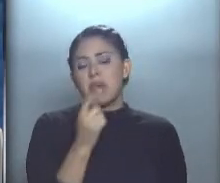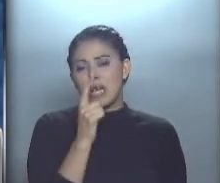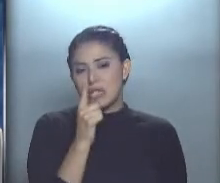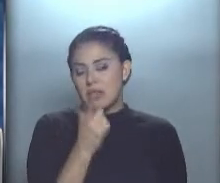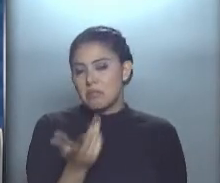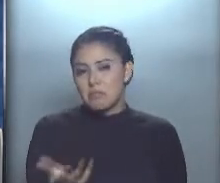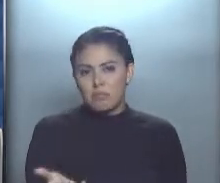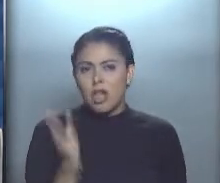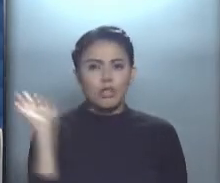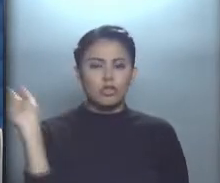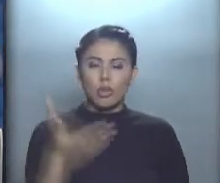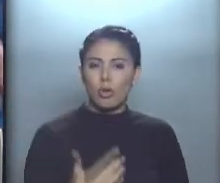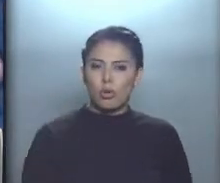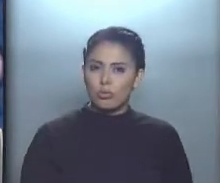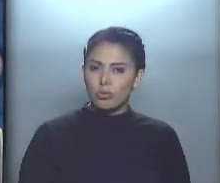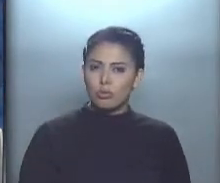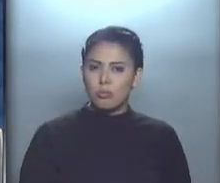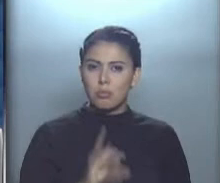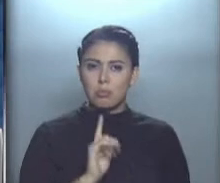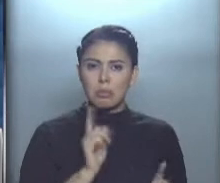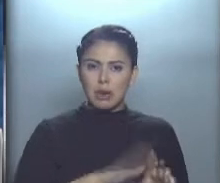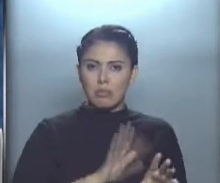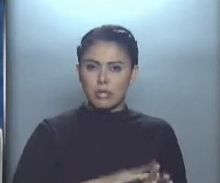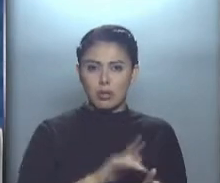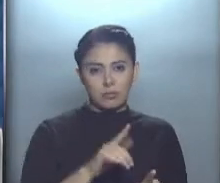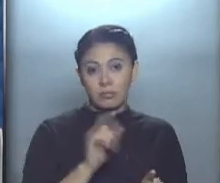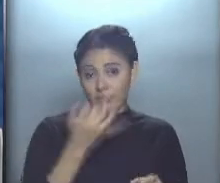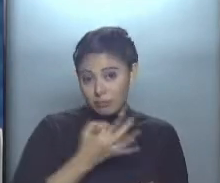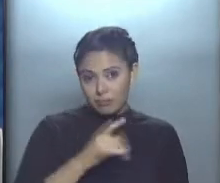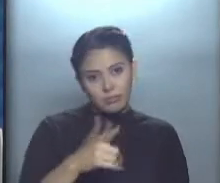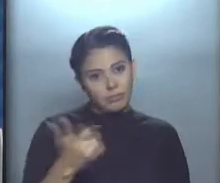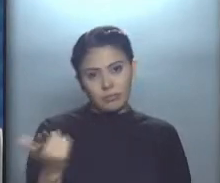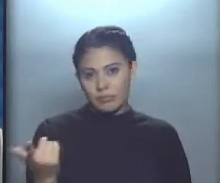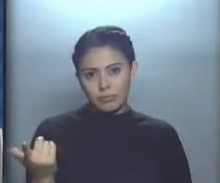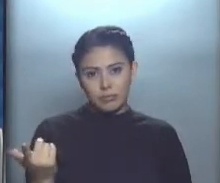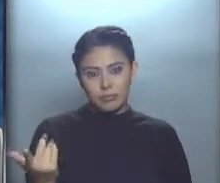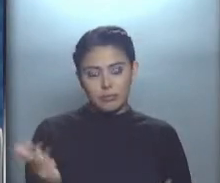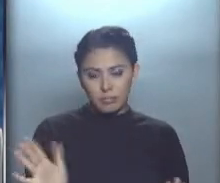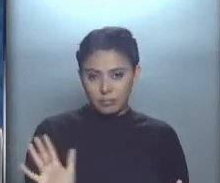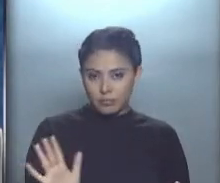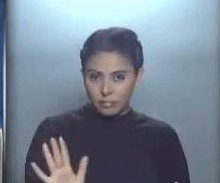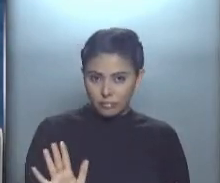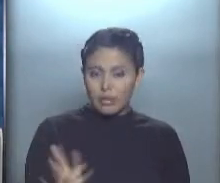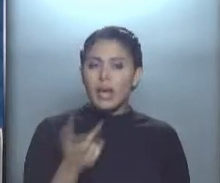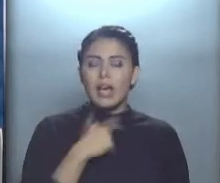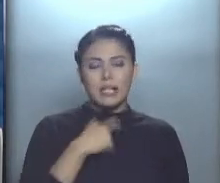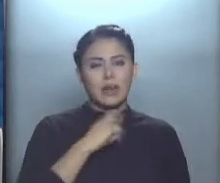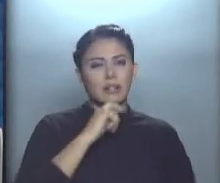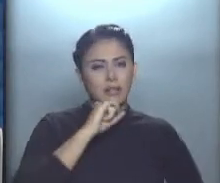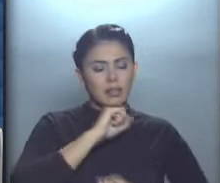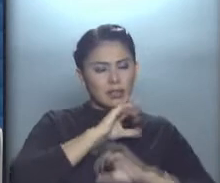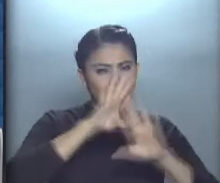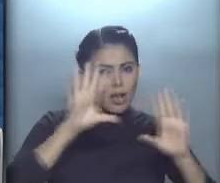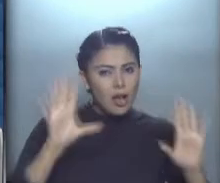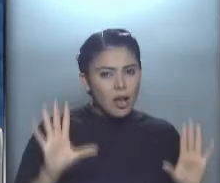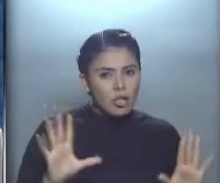de que todos tenemos el mismo grado de responsabilidad, y no es así. Quiero dejar constancia